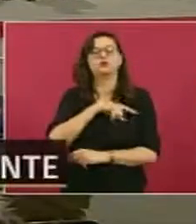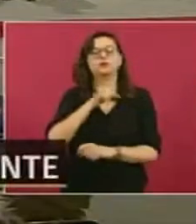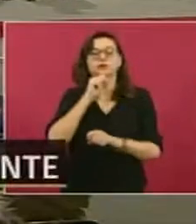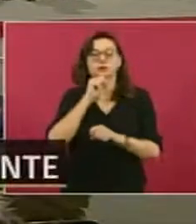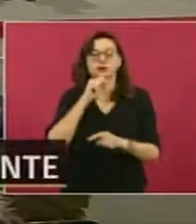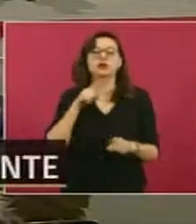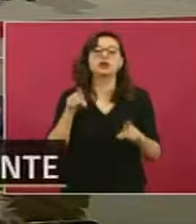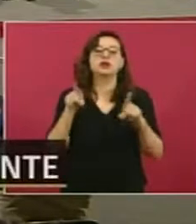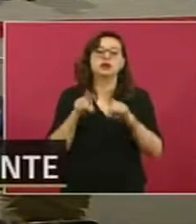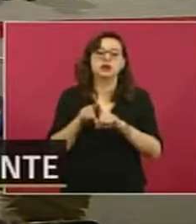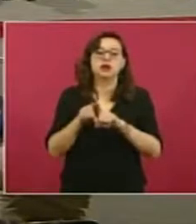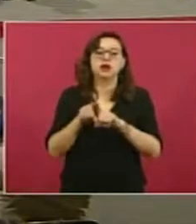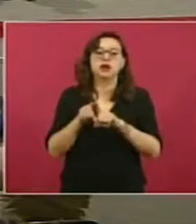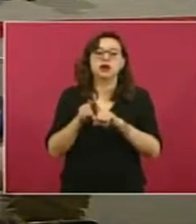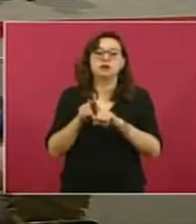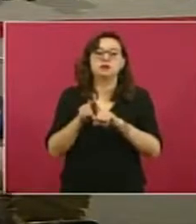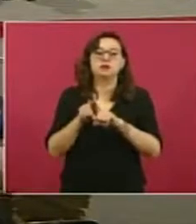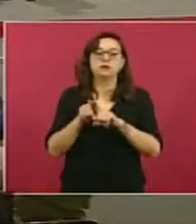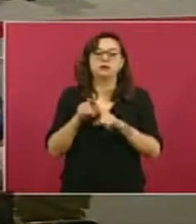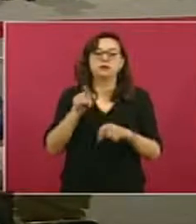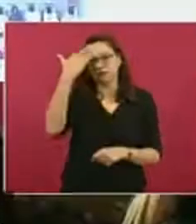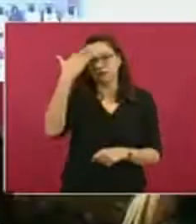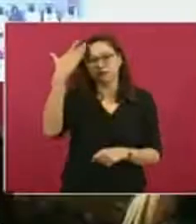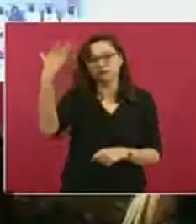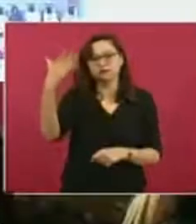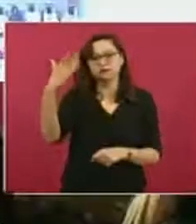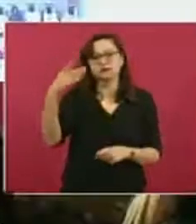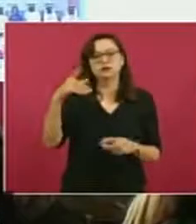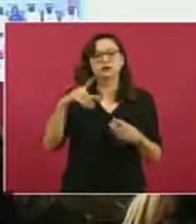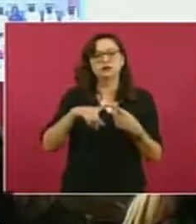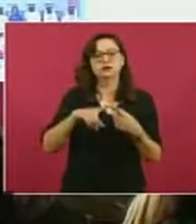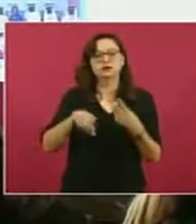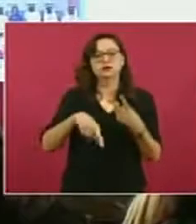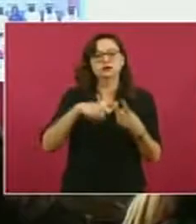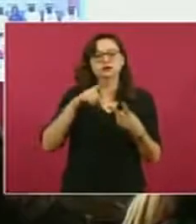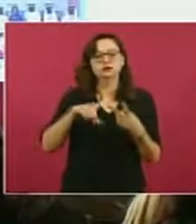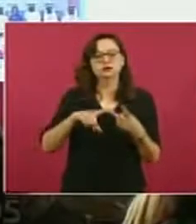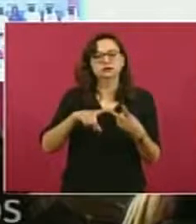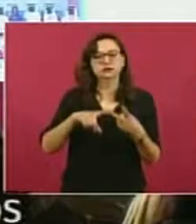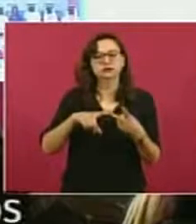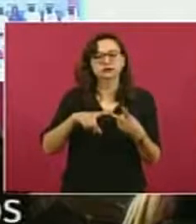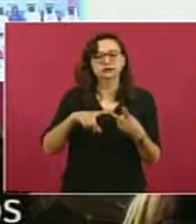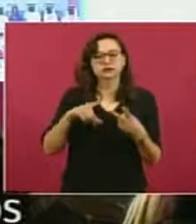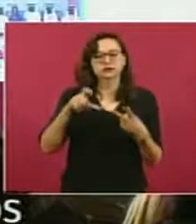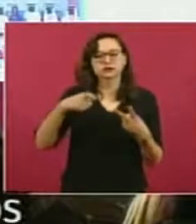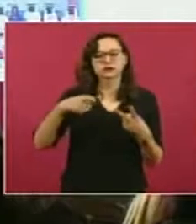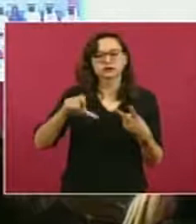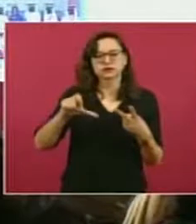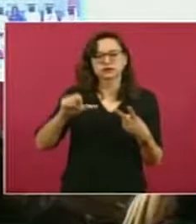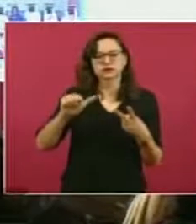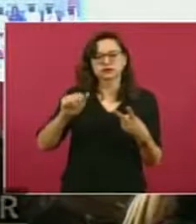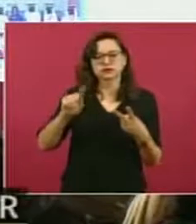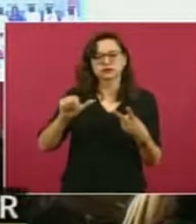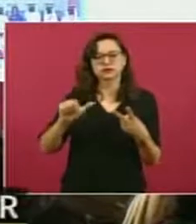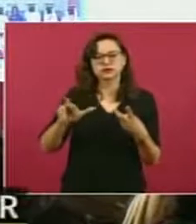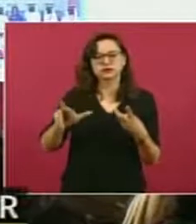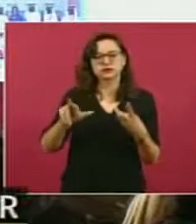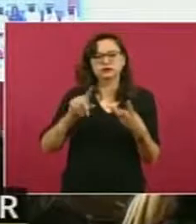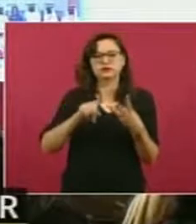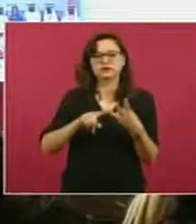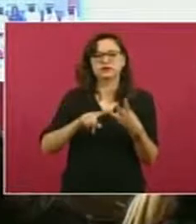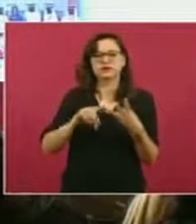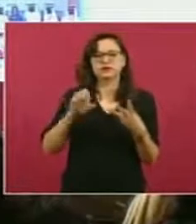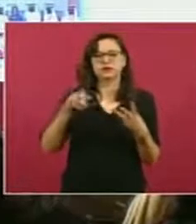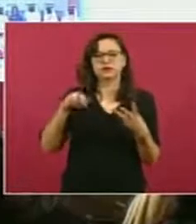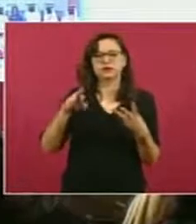Me pidió al señor presidente que visitáramos Arabia Saudita, Catar, Emiratos Árabes Unidos, que son tres de los fondos soberanos más grandes del mundo